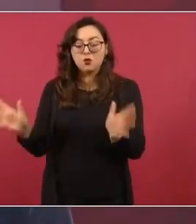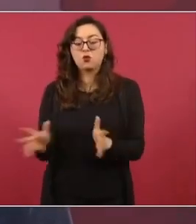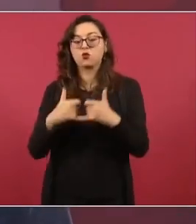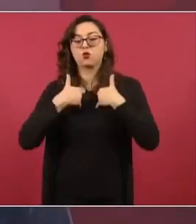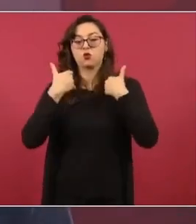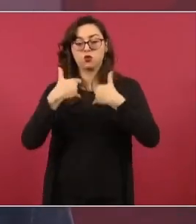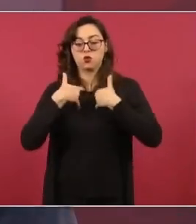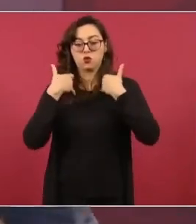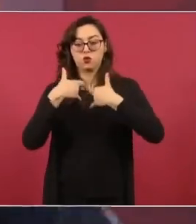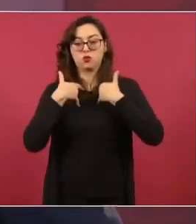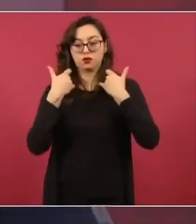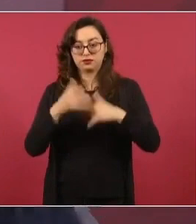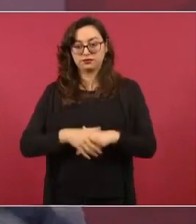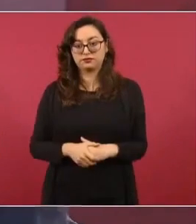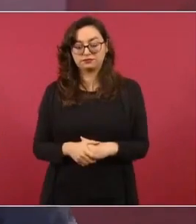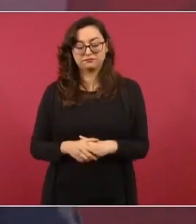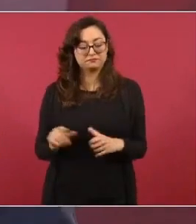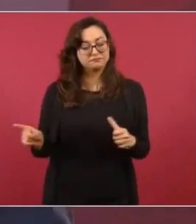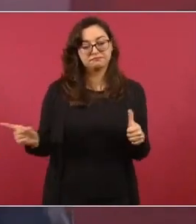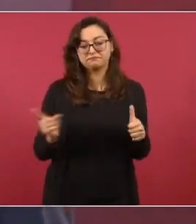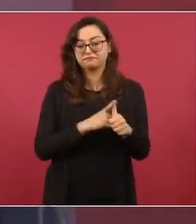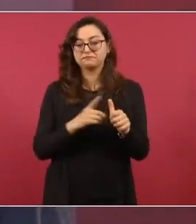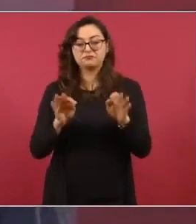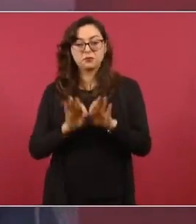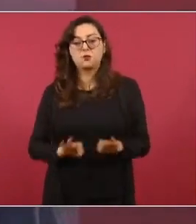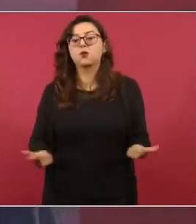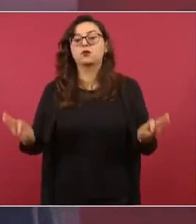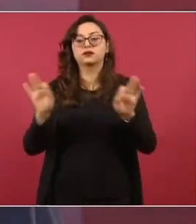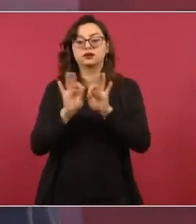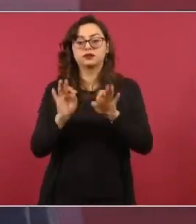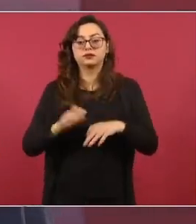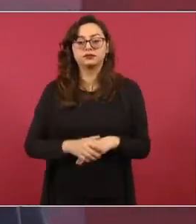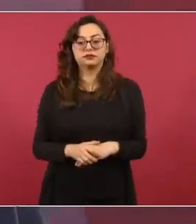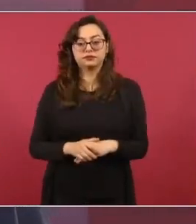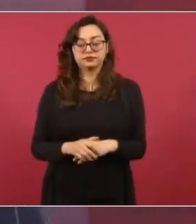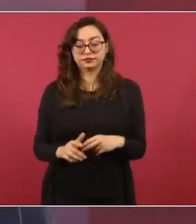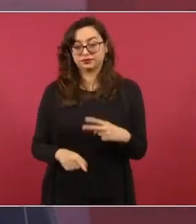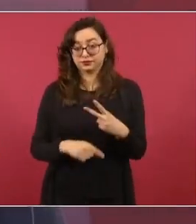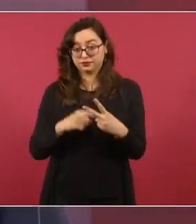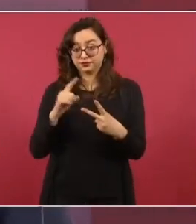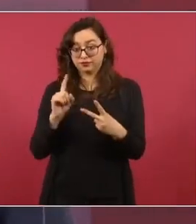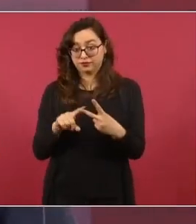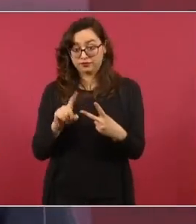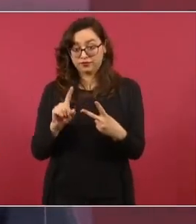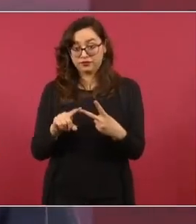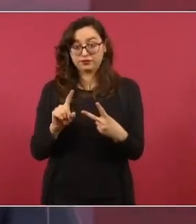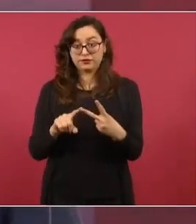Eso es lo primero. Lo segundo,